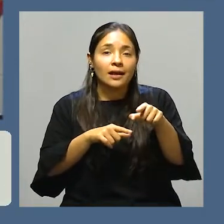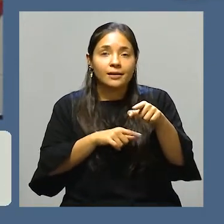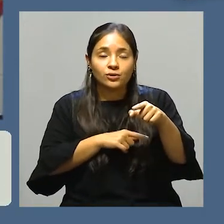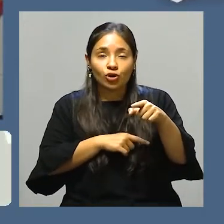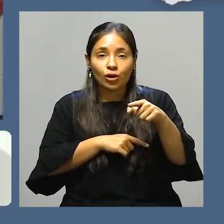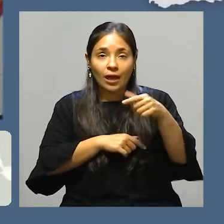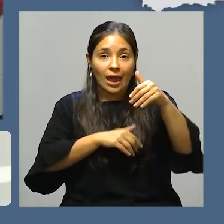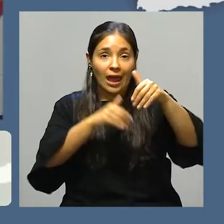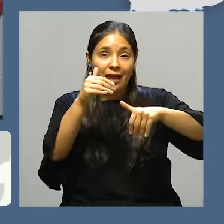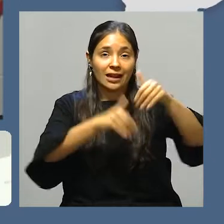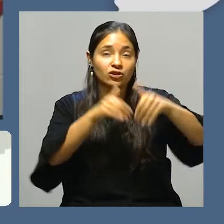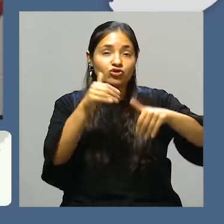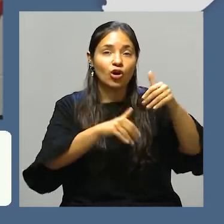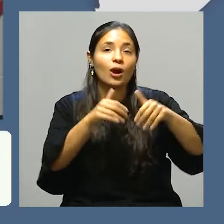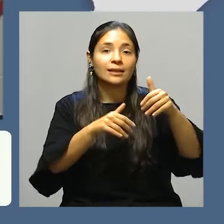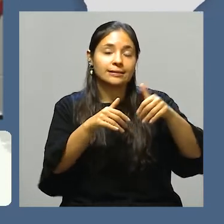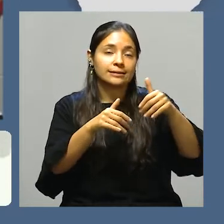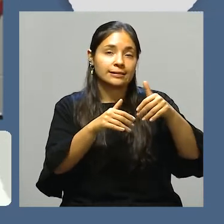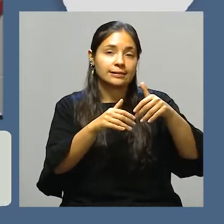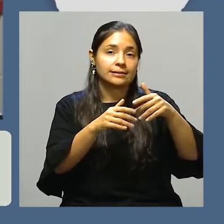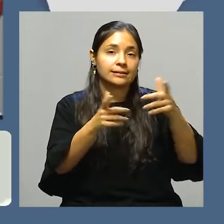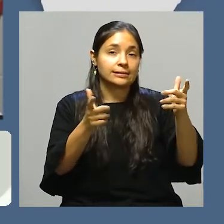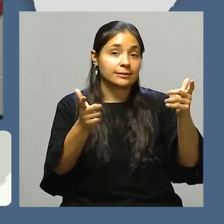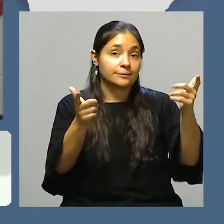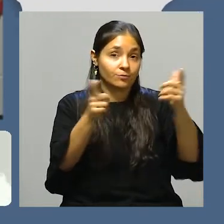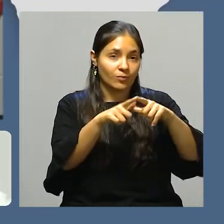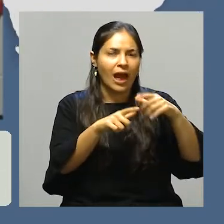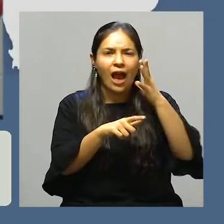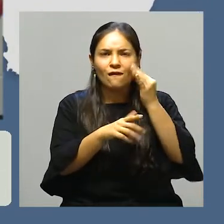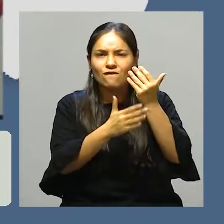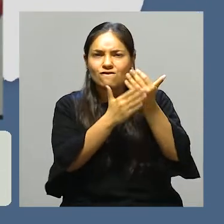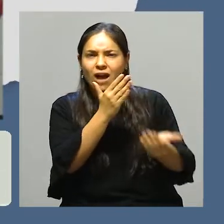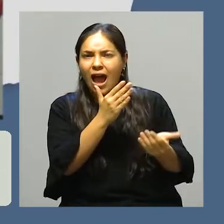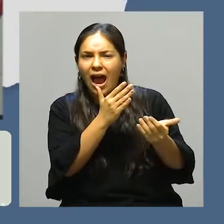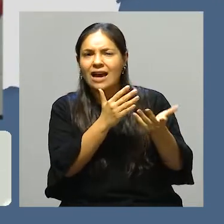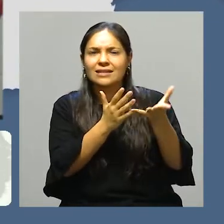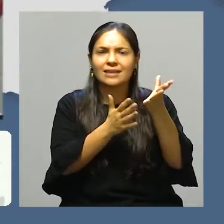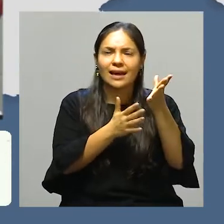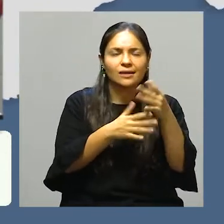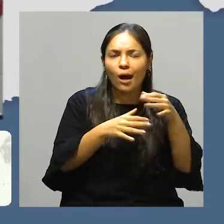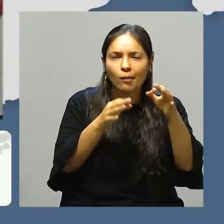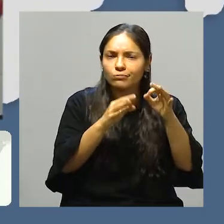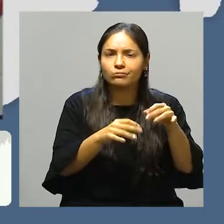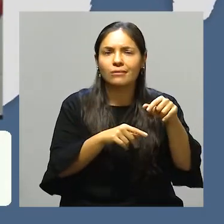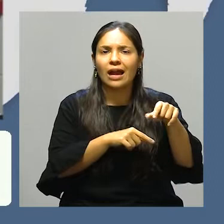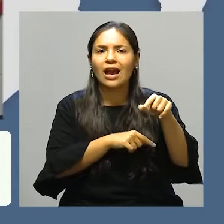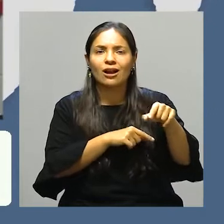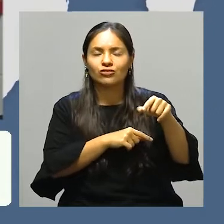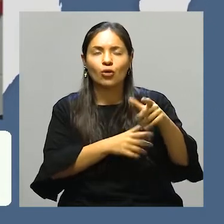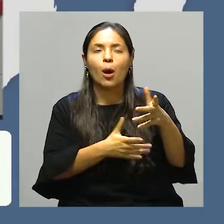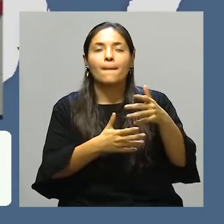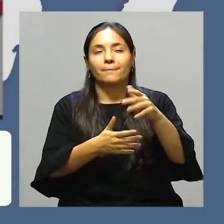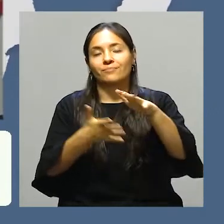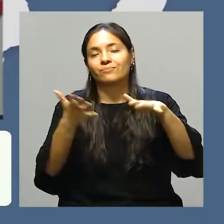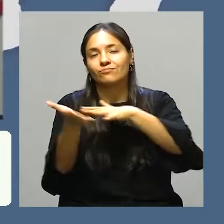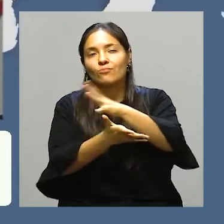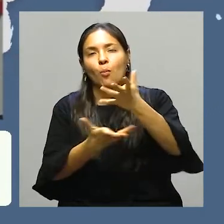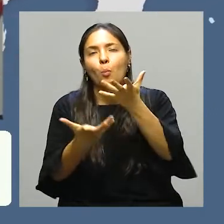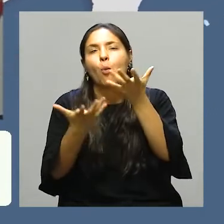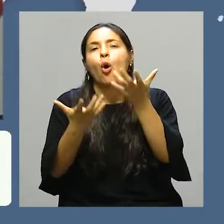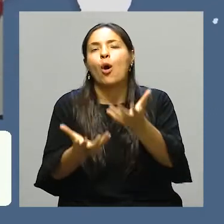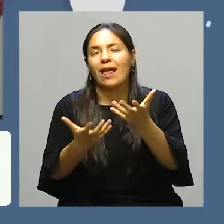hecho estruendo este fin de semana. La afirmación del candidato opositor, Gustavo Petro, de que el gobierno, de que